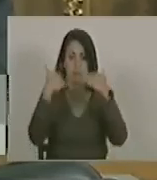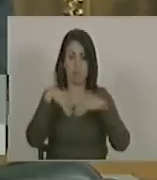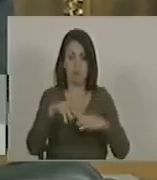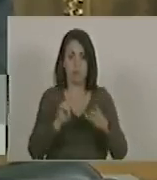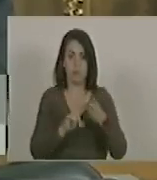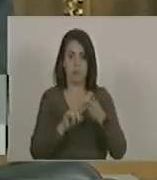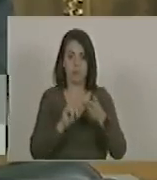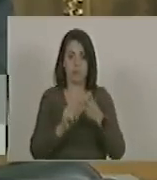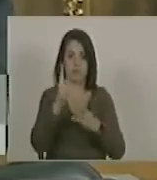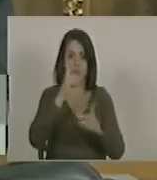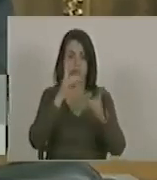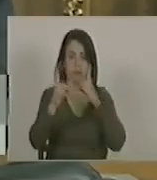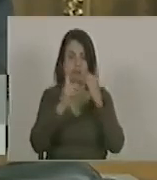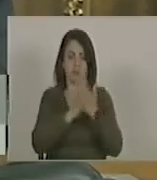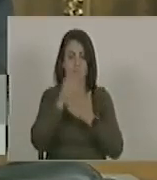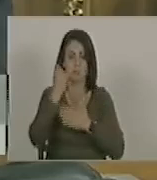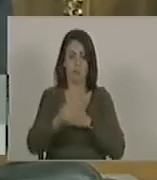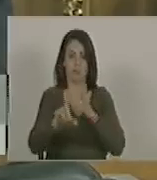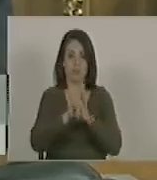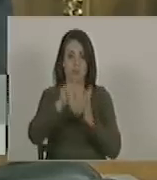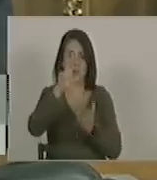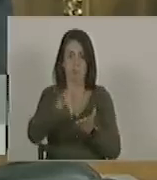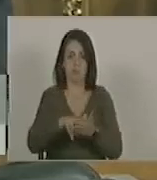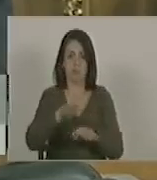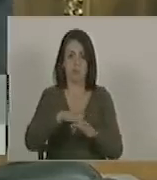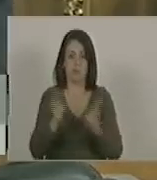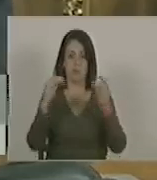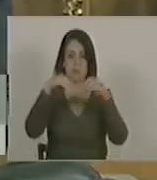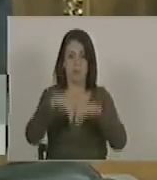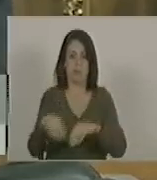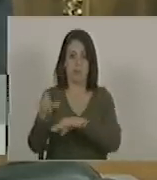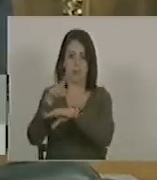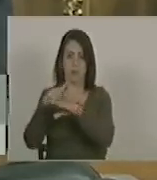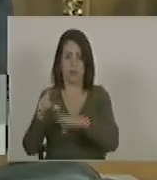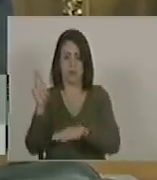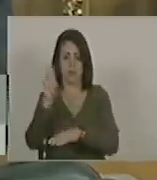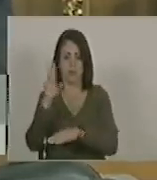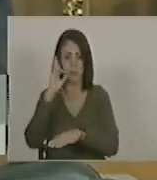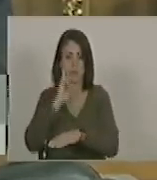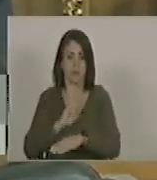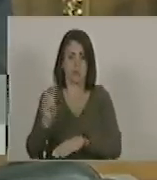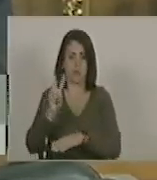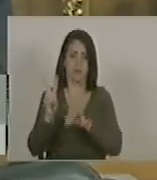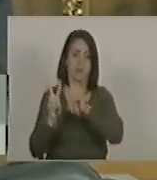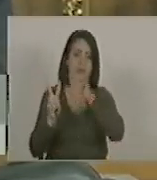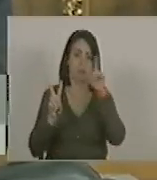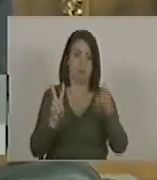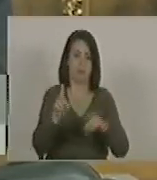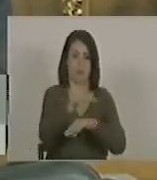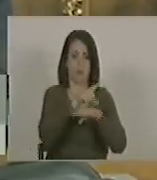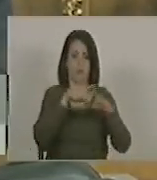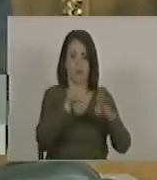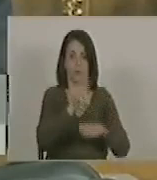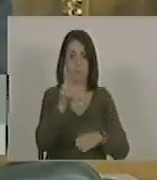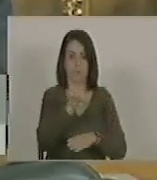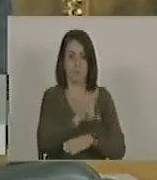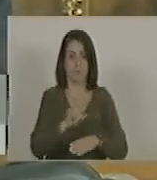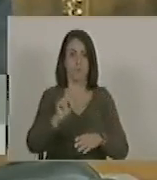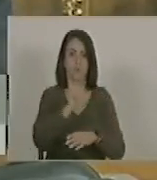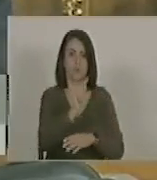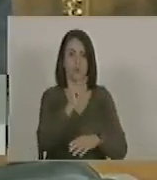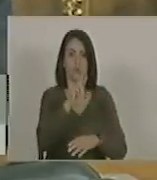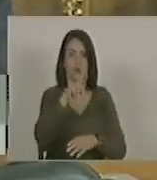Tercero, primera discusión del proyecto de ley aprobatoria del acuerdo entre el Gobierno de la República Bolivariana de Venezuela y el Gobierno de la República de